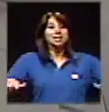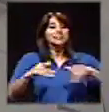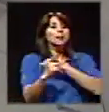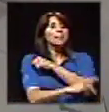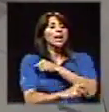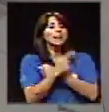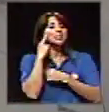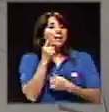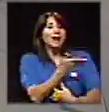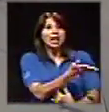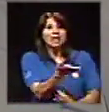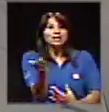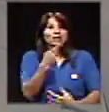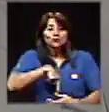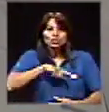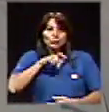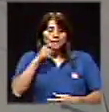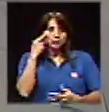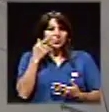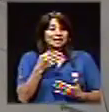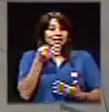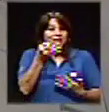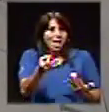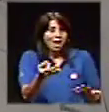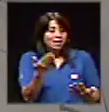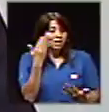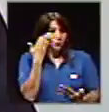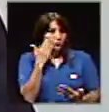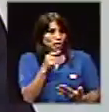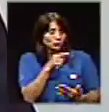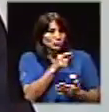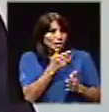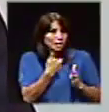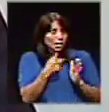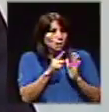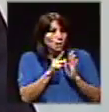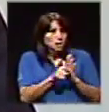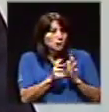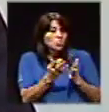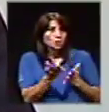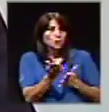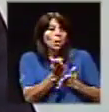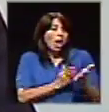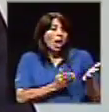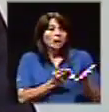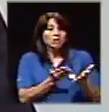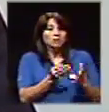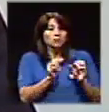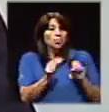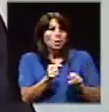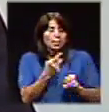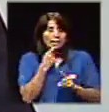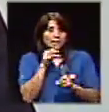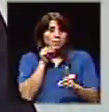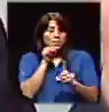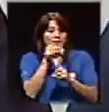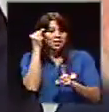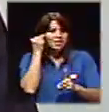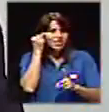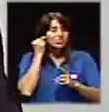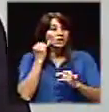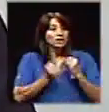tenemos que pensar. No sé si nos tiene en un minuto y que nos queda alguna reflexión